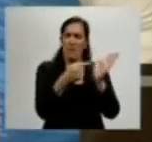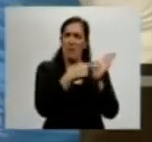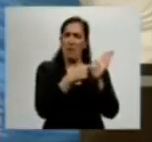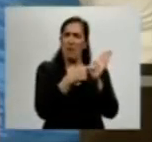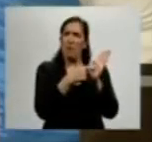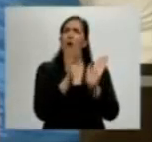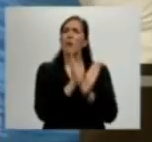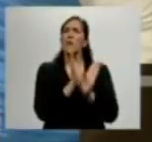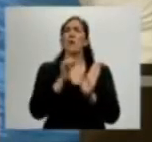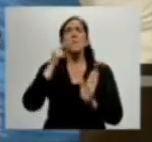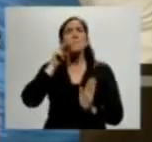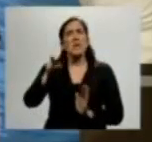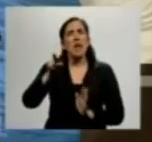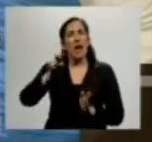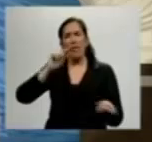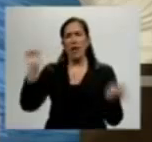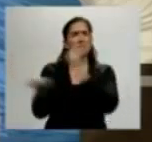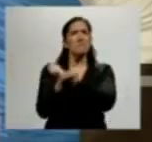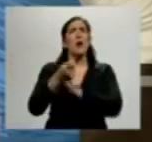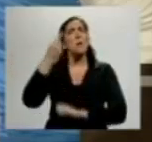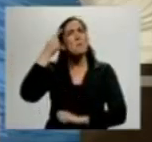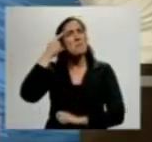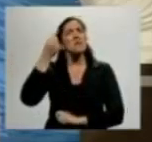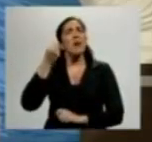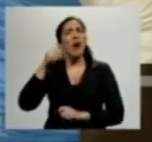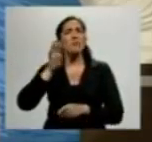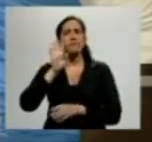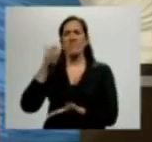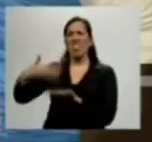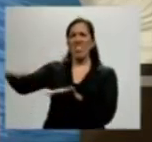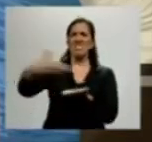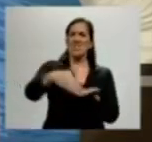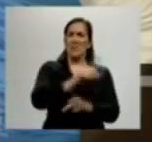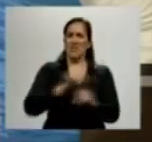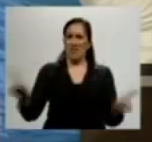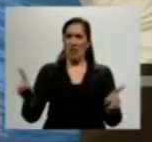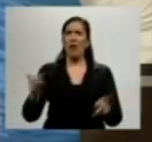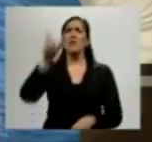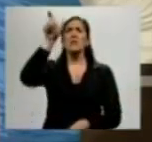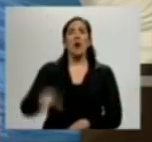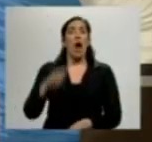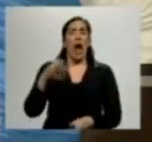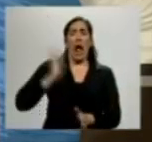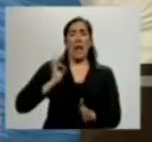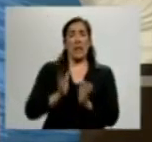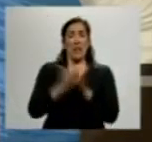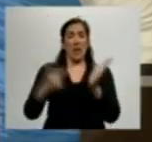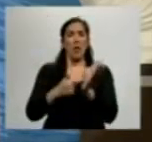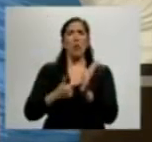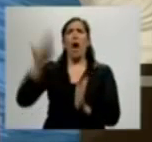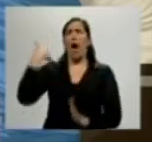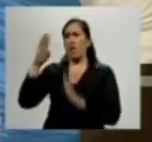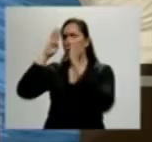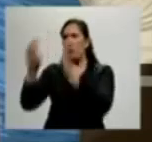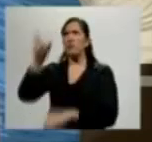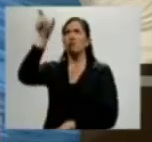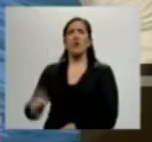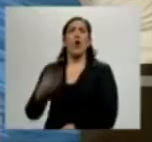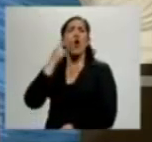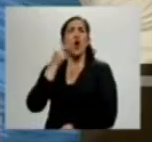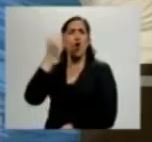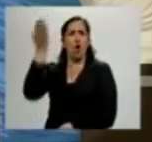un paradigma no discriminatorio. Si uno mira el antiguo código, el sujeto principal era el hombre. El hombre me refiero como